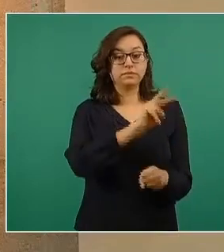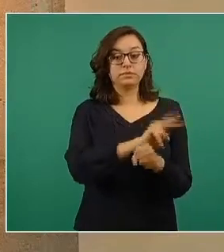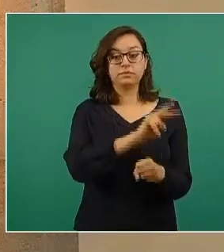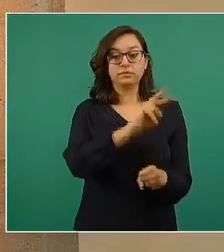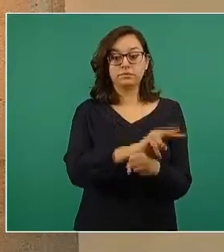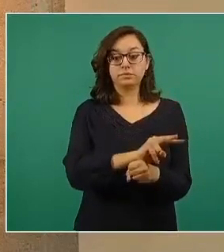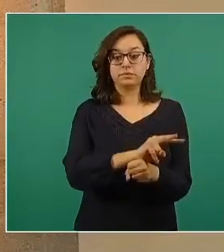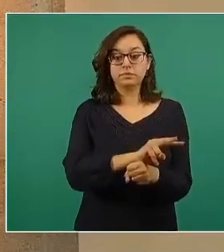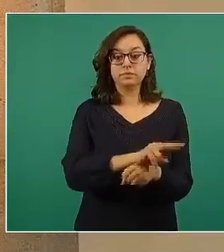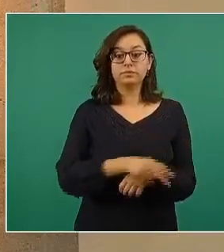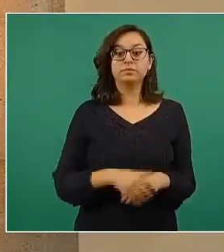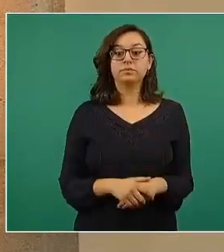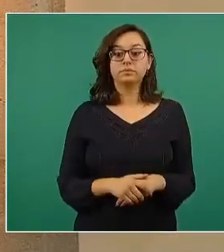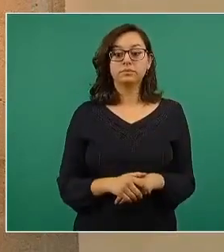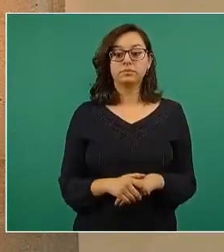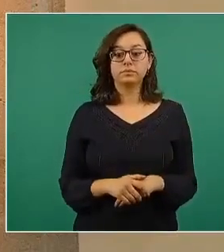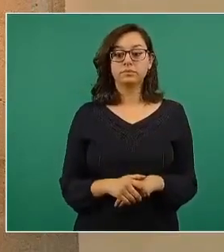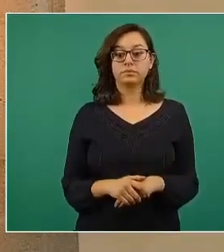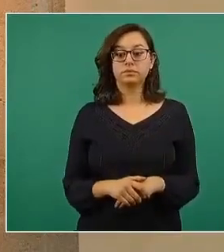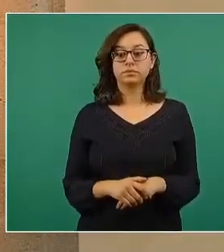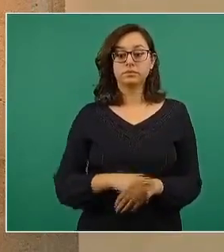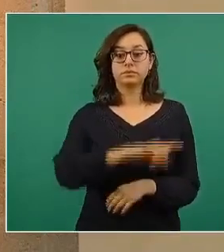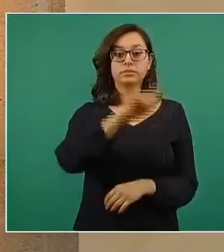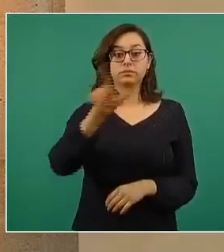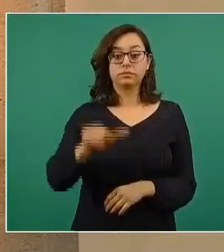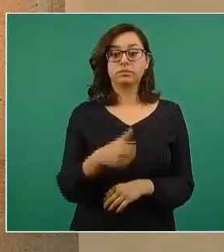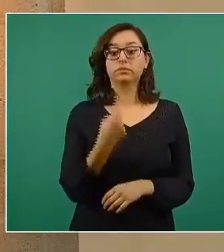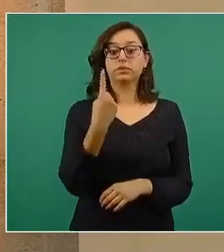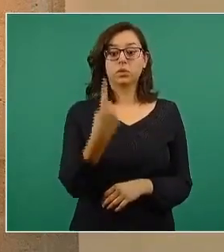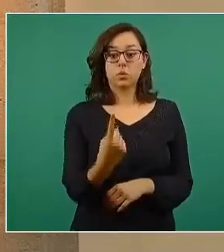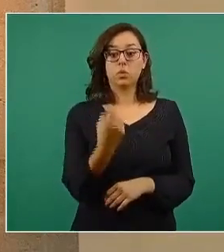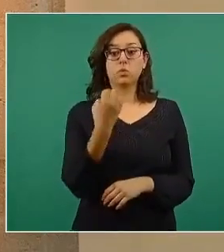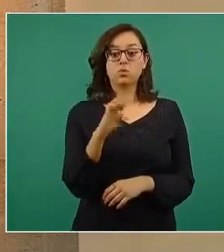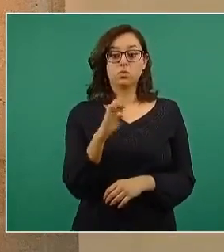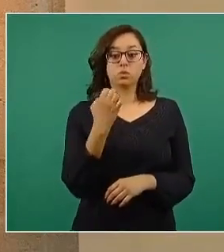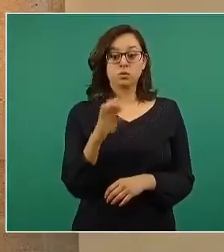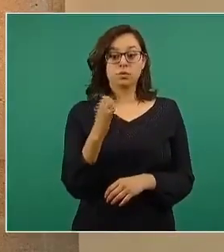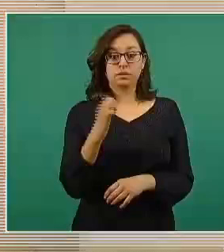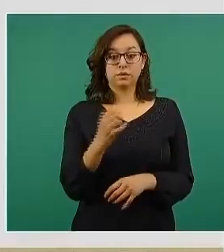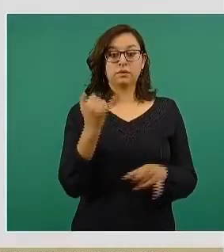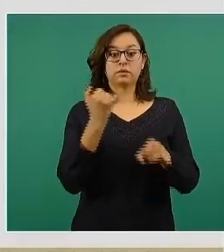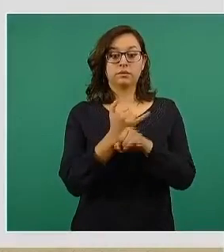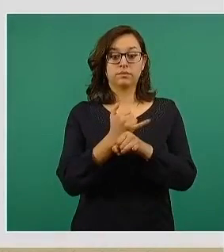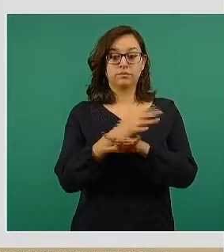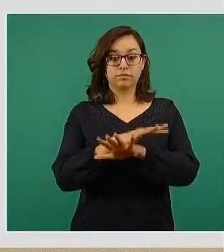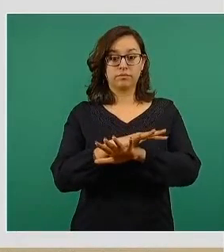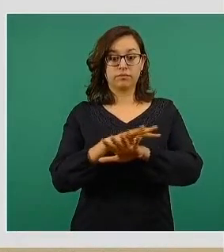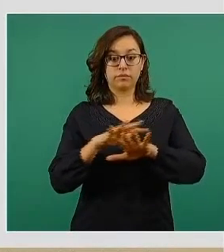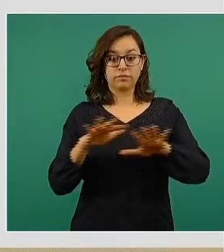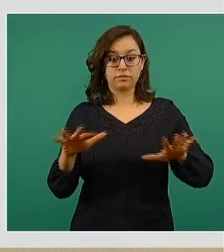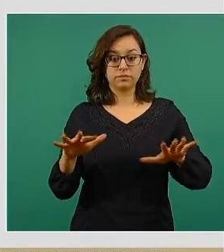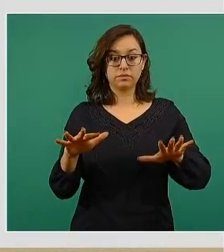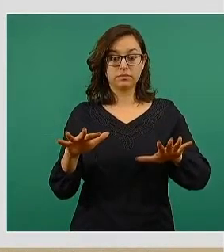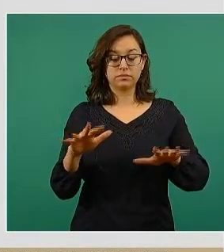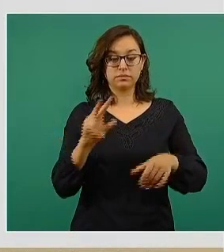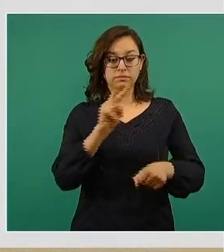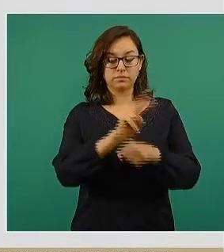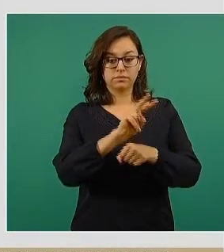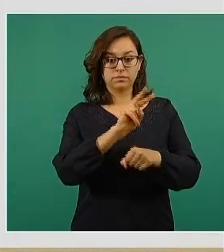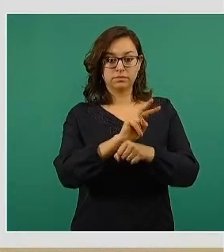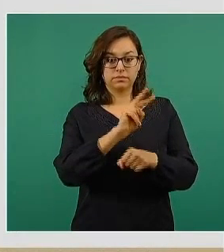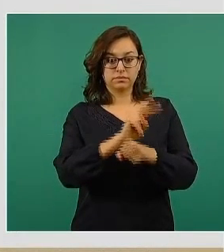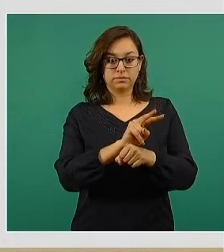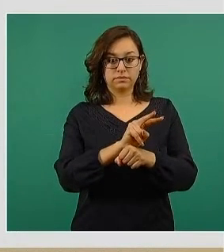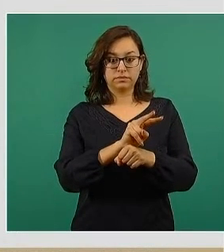Si vemos la siguiente diapositiva, el 1 de enero tuvimos en el informe diario del monitoreo de medios, es uno de